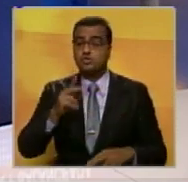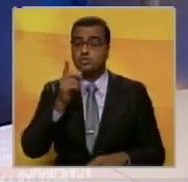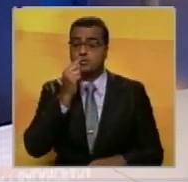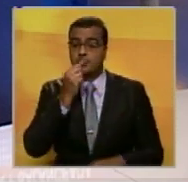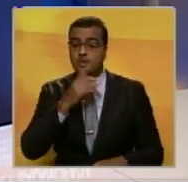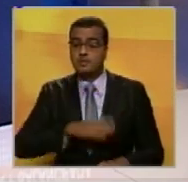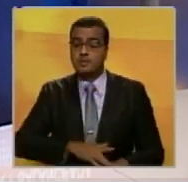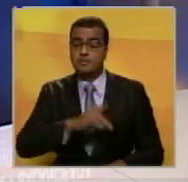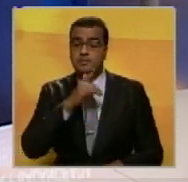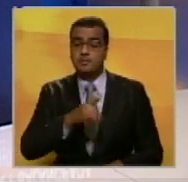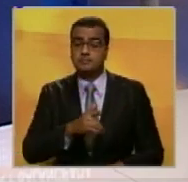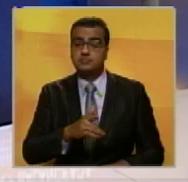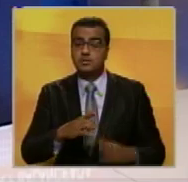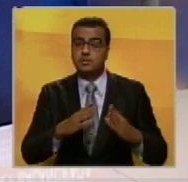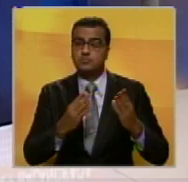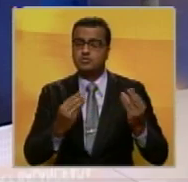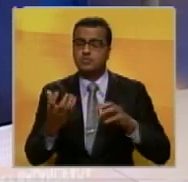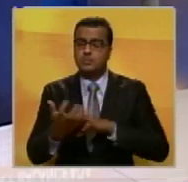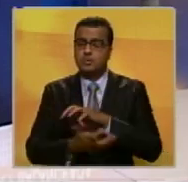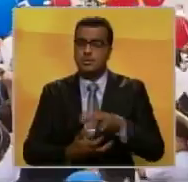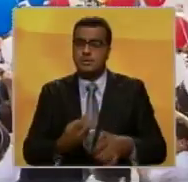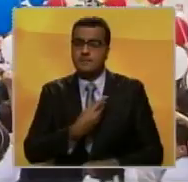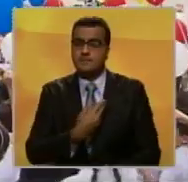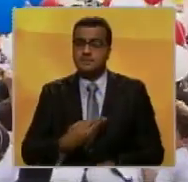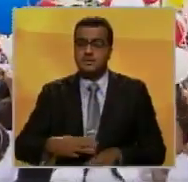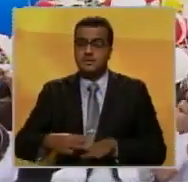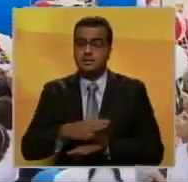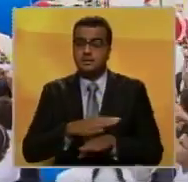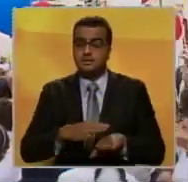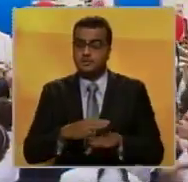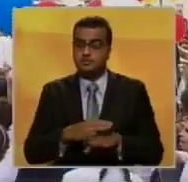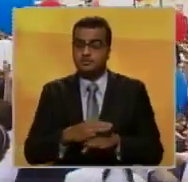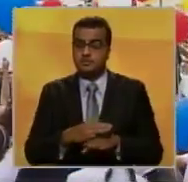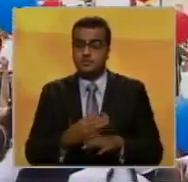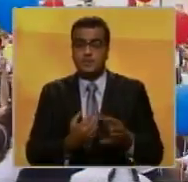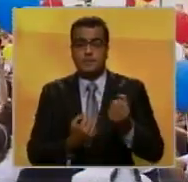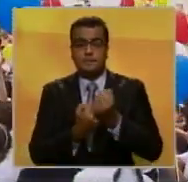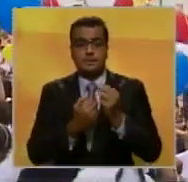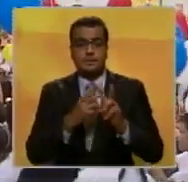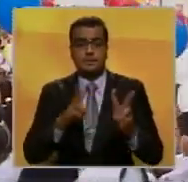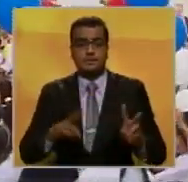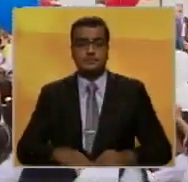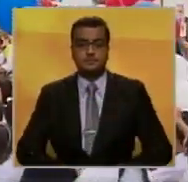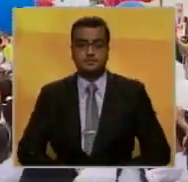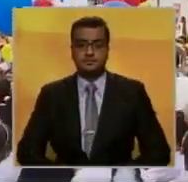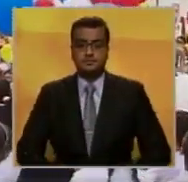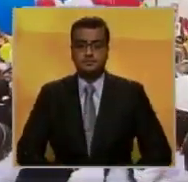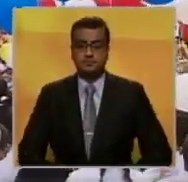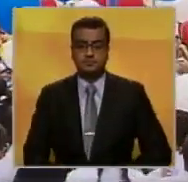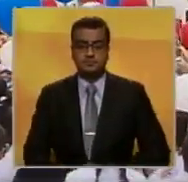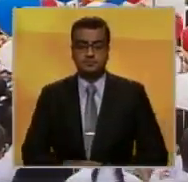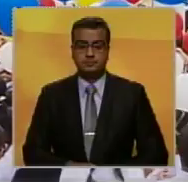afectados por brotes de violencia. El viceministro Guzmán encabezó una actividad en pro de la paz.